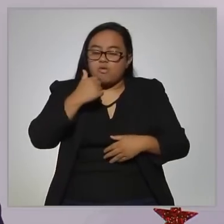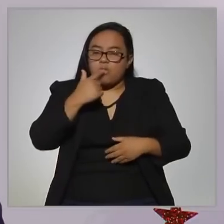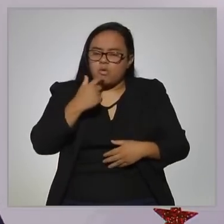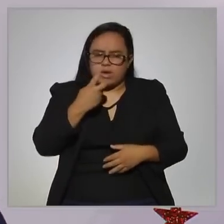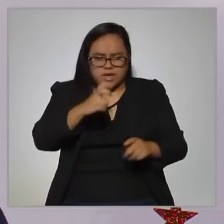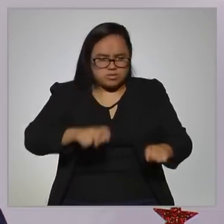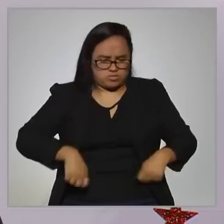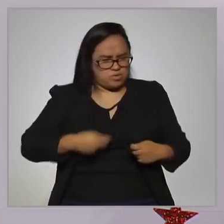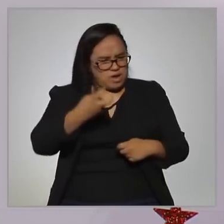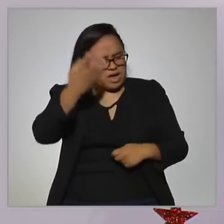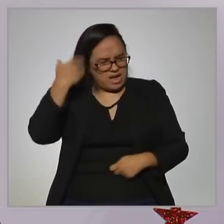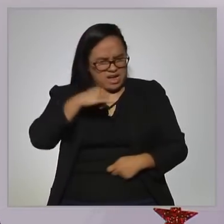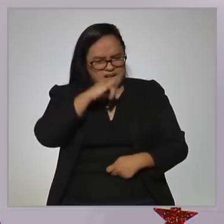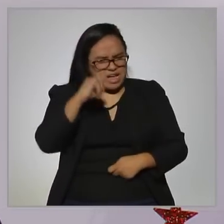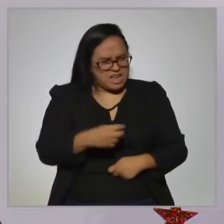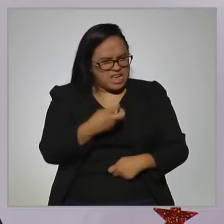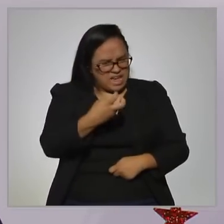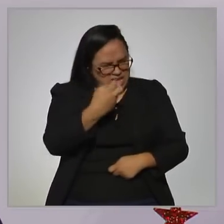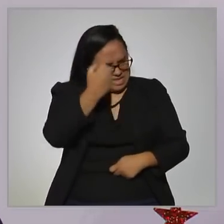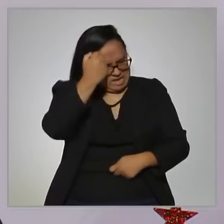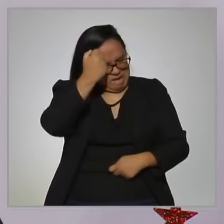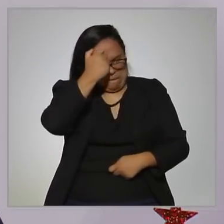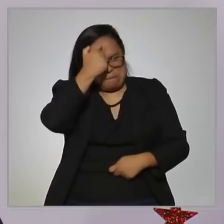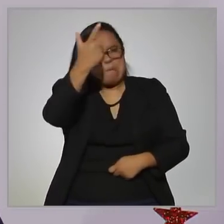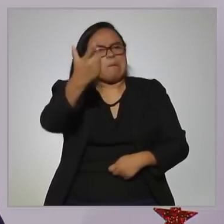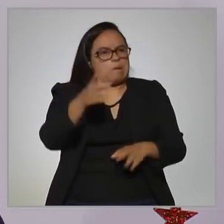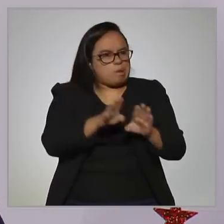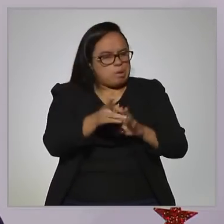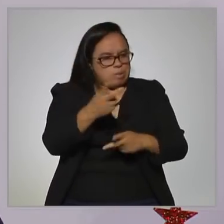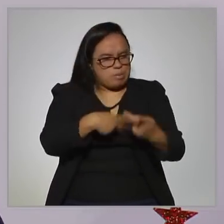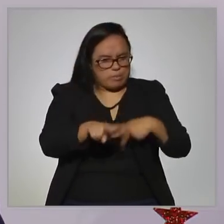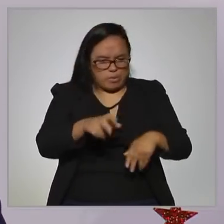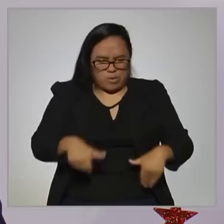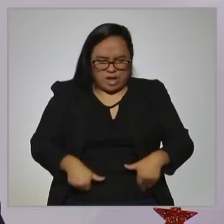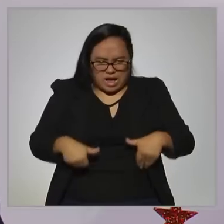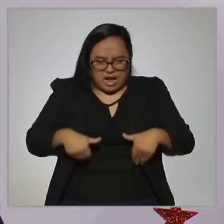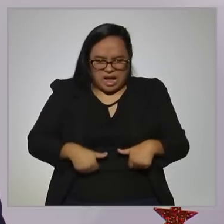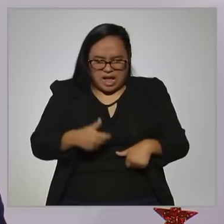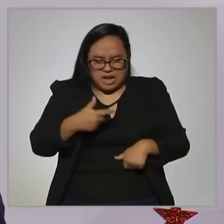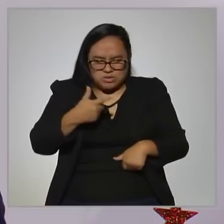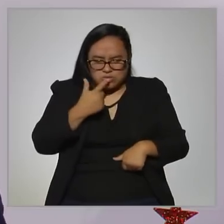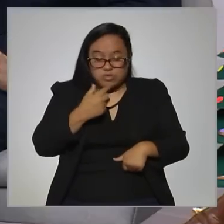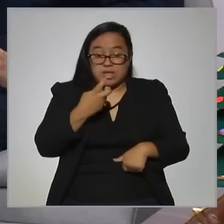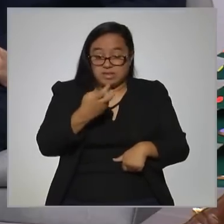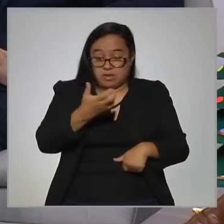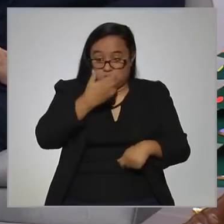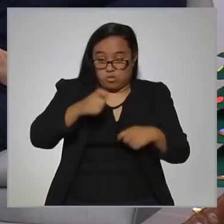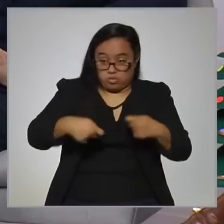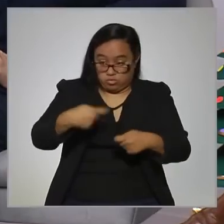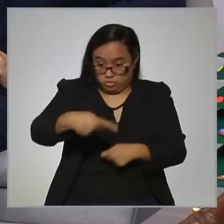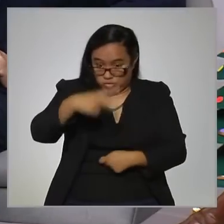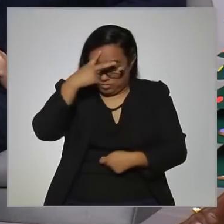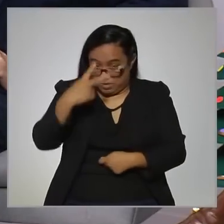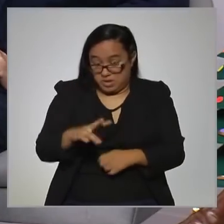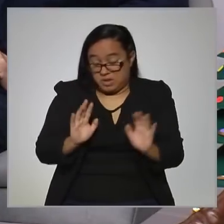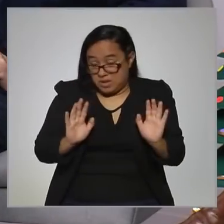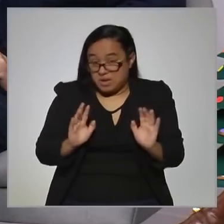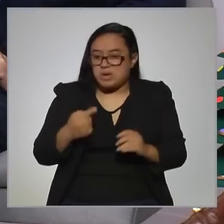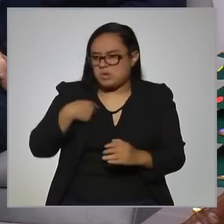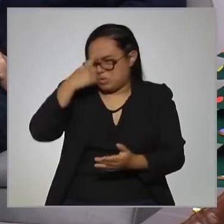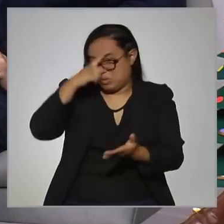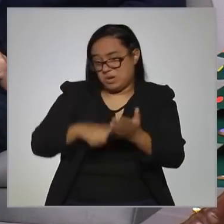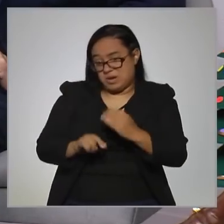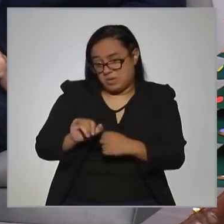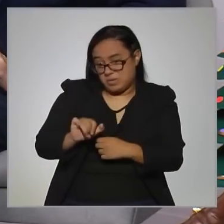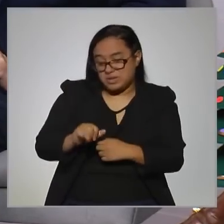mercados bueno, están llenos. yo digo, ¿de dónde sale Rojos el y calzón amarillos. rojo? Oye, ¿eso es una costumbre mexicana o qué? Yo creo que sí, ¿no? Sí. Yo creo que sí.